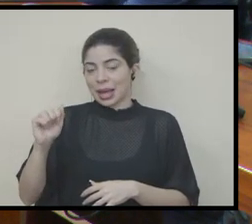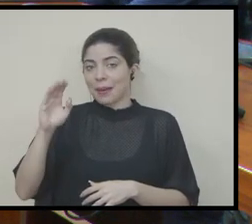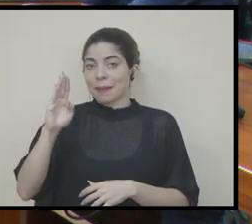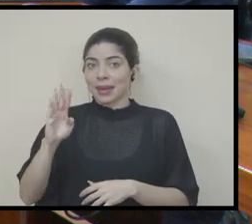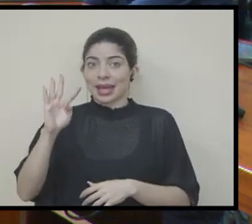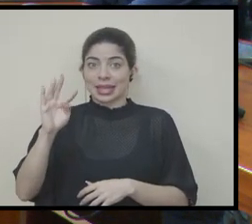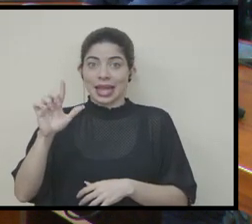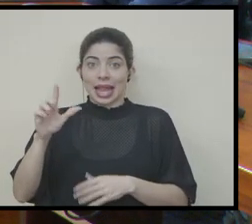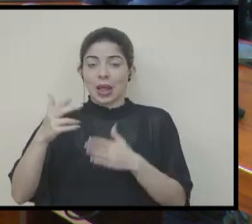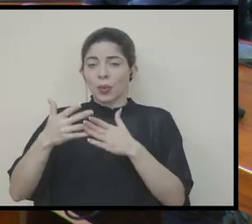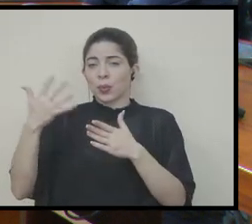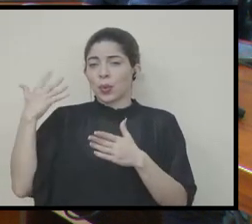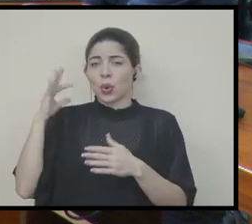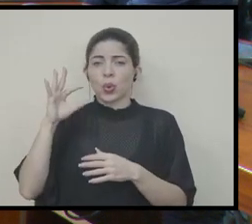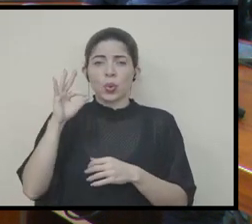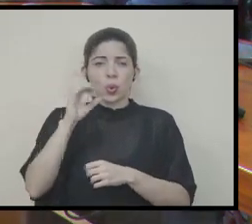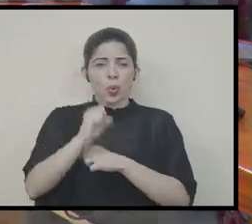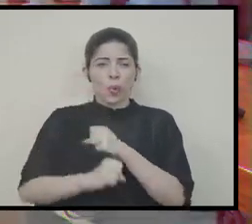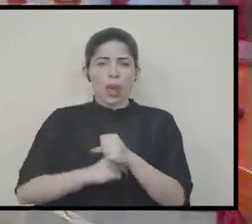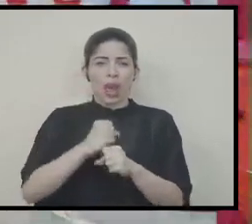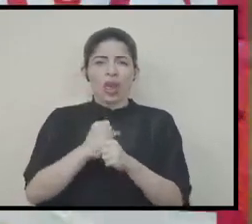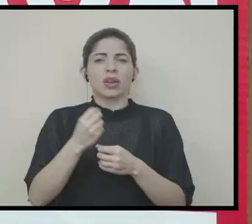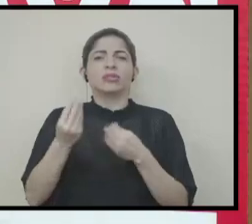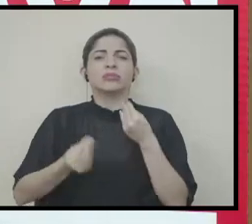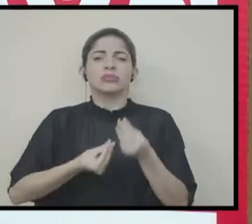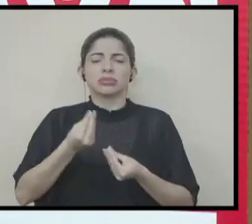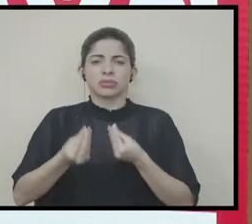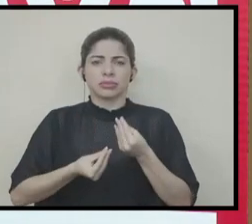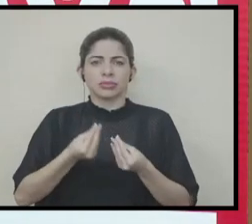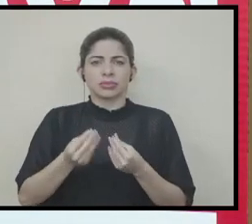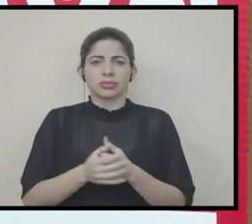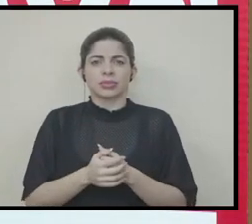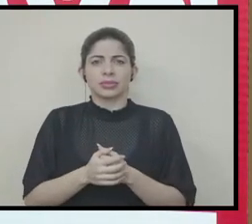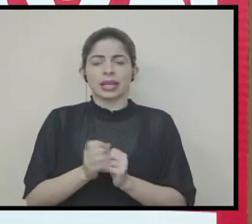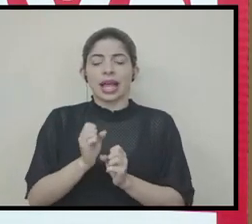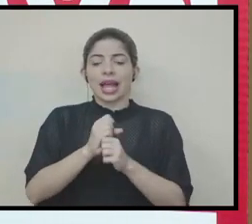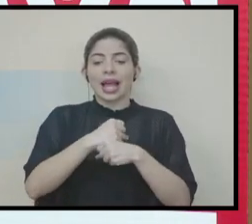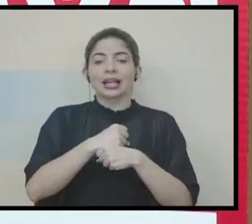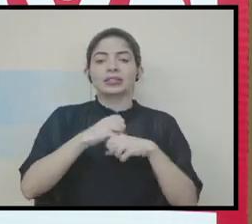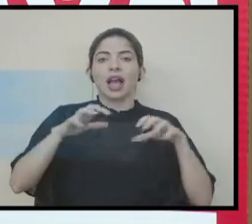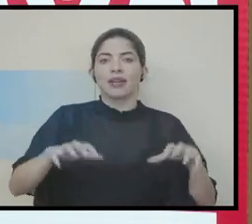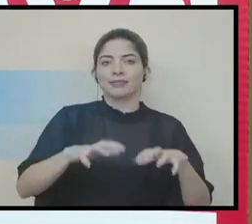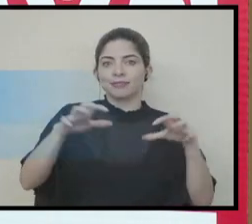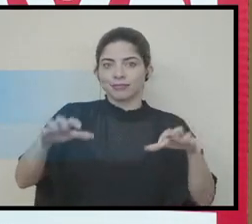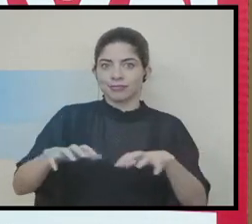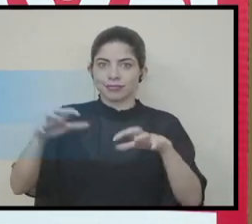los últimos 9 años era al desarrollo de eventos.